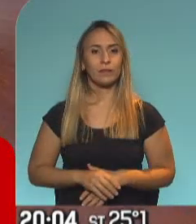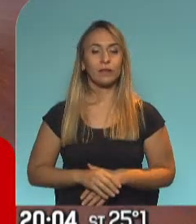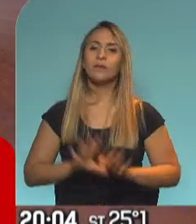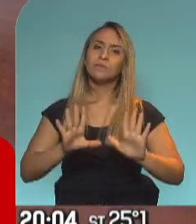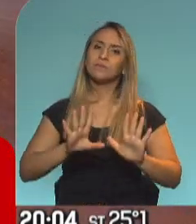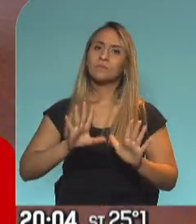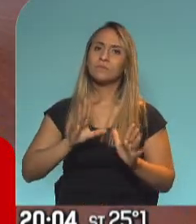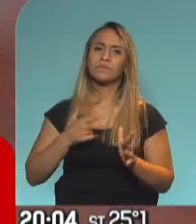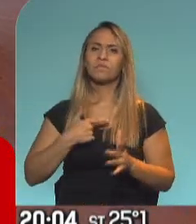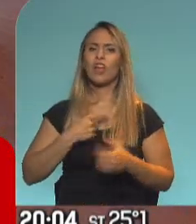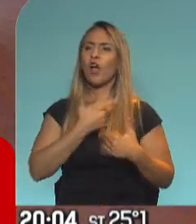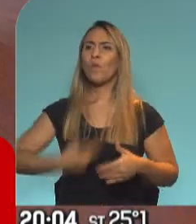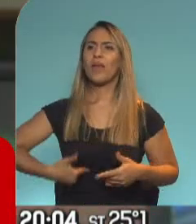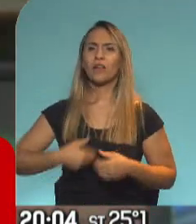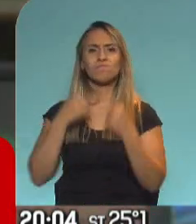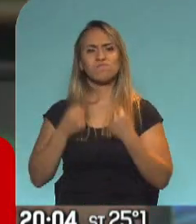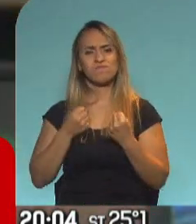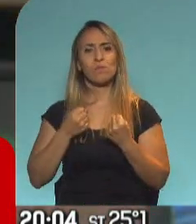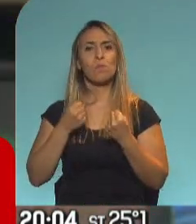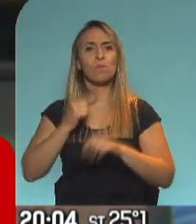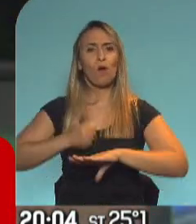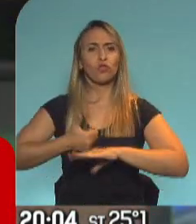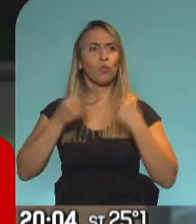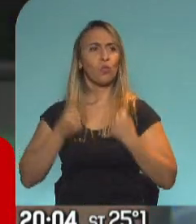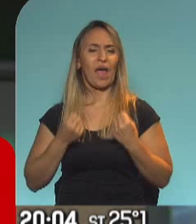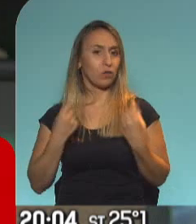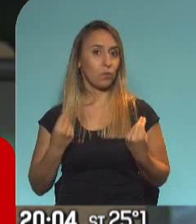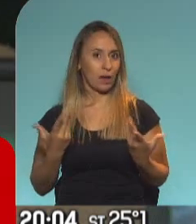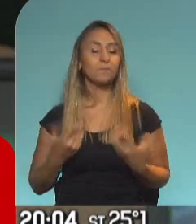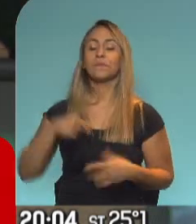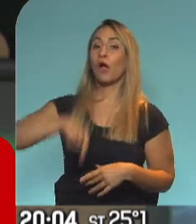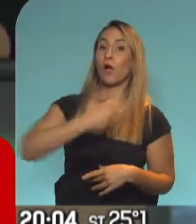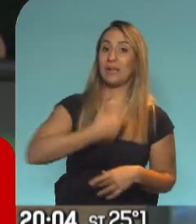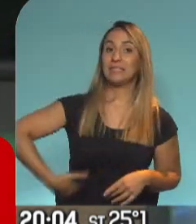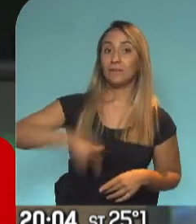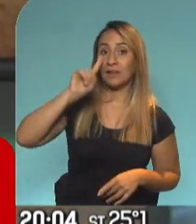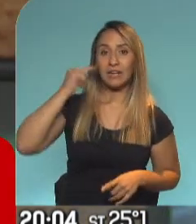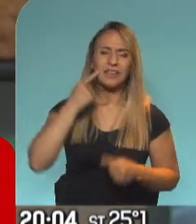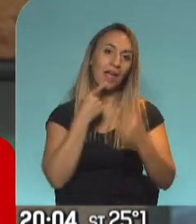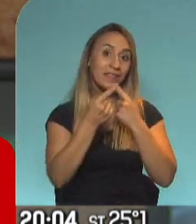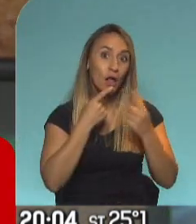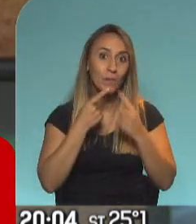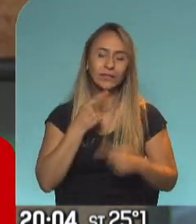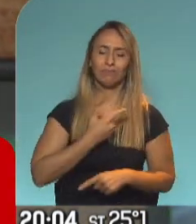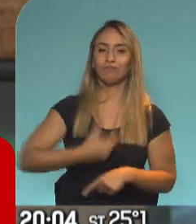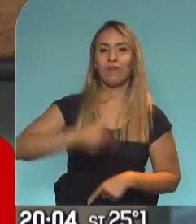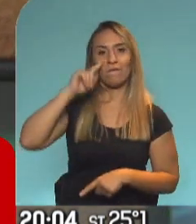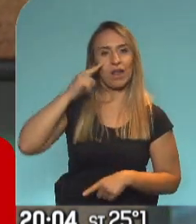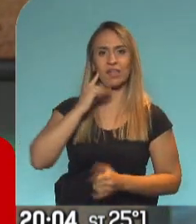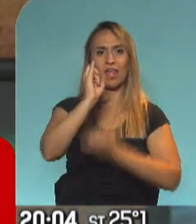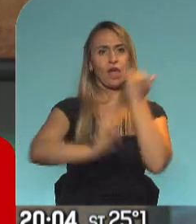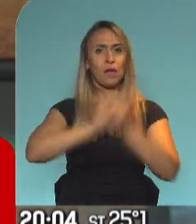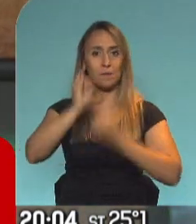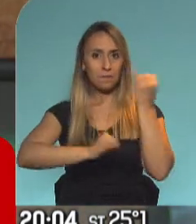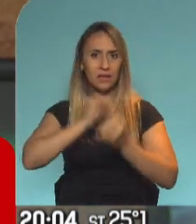la posición en la que está hoy? Bueno, hoy el presidente Alberto Fernández en una entrevista explica cómo se tomó el tema